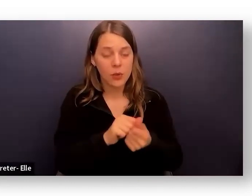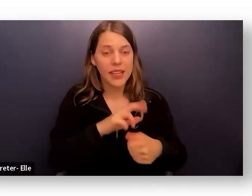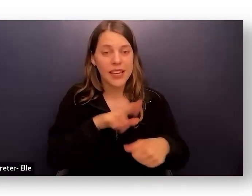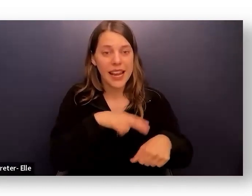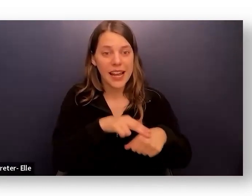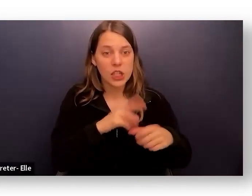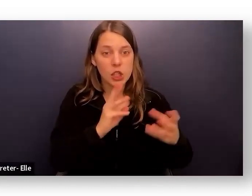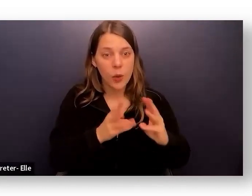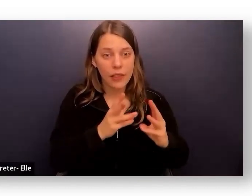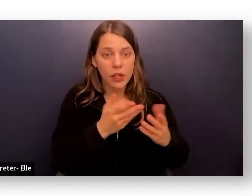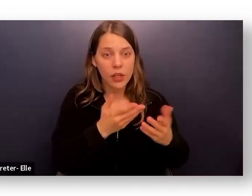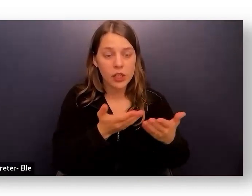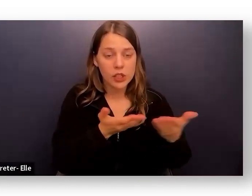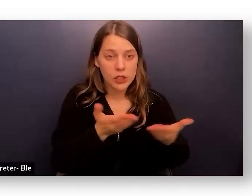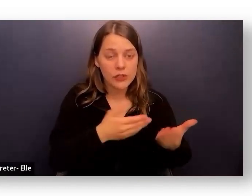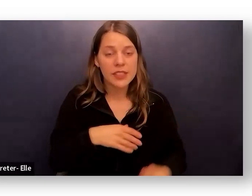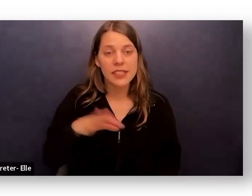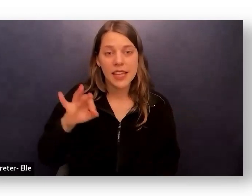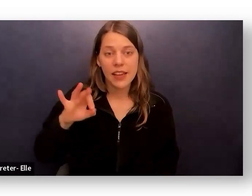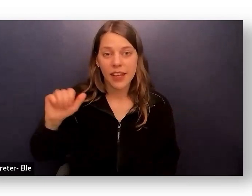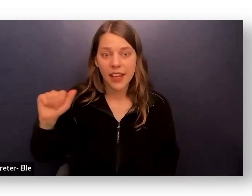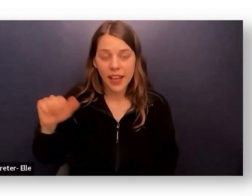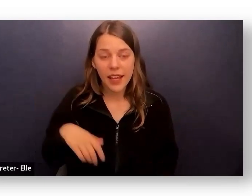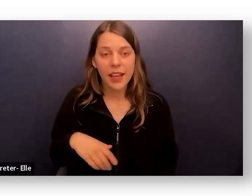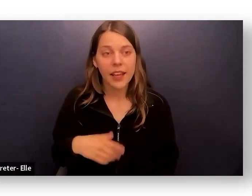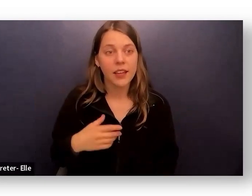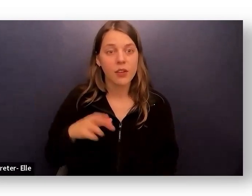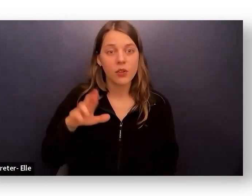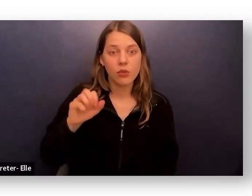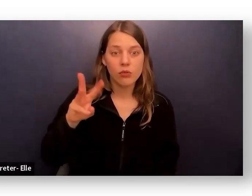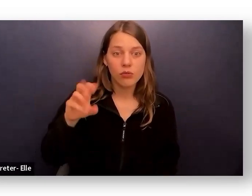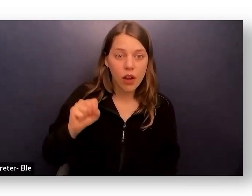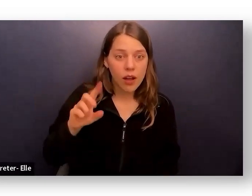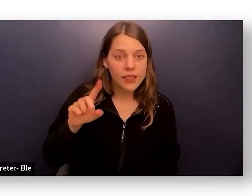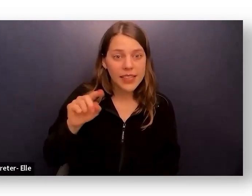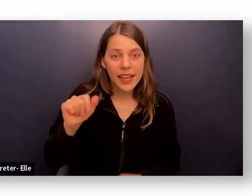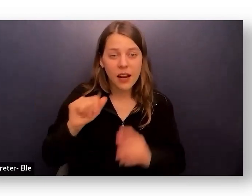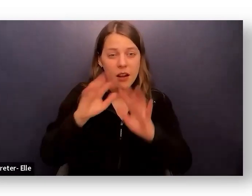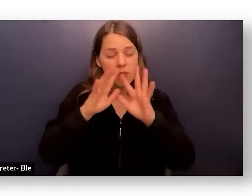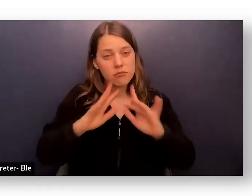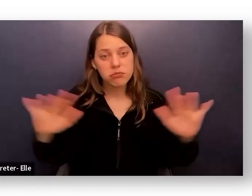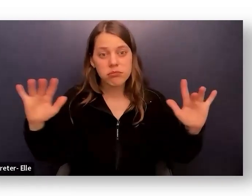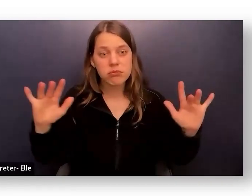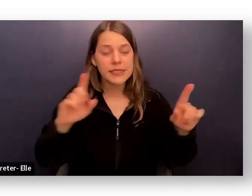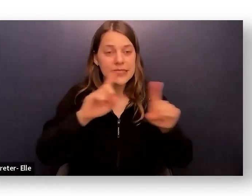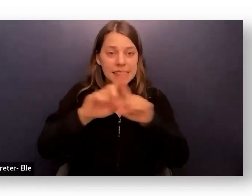Y aquí tenemos datos meteorológicos vinculados con otros circuitos de nuestra área de servicio.